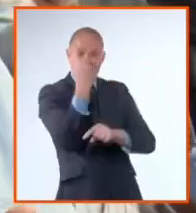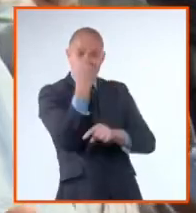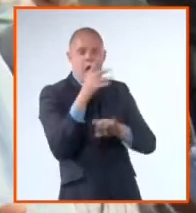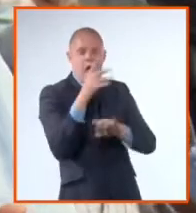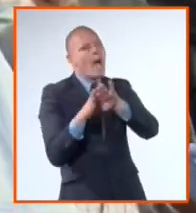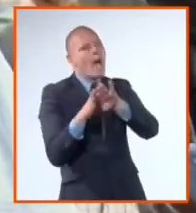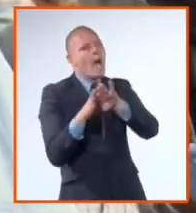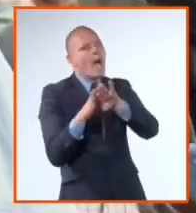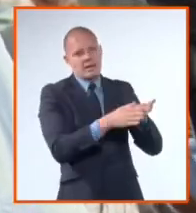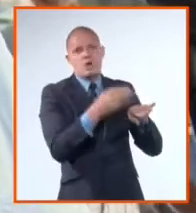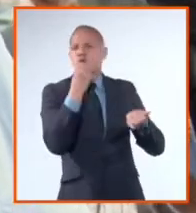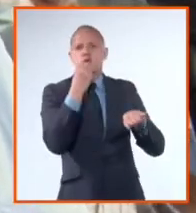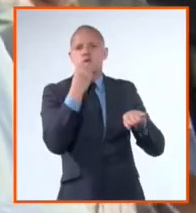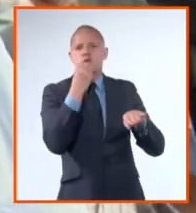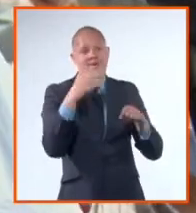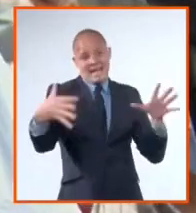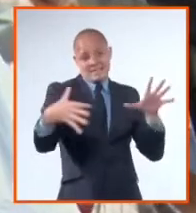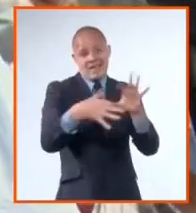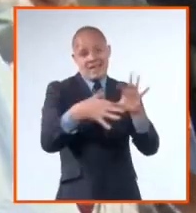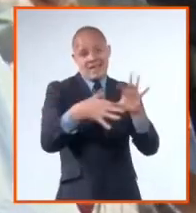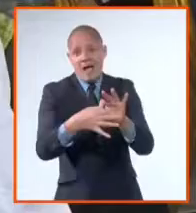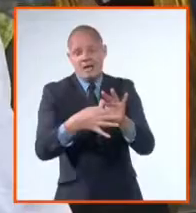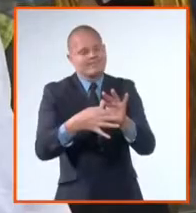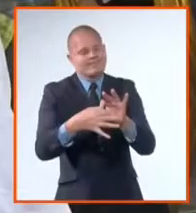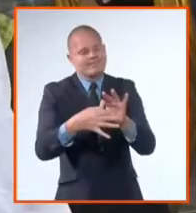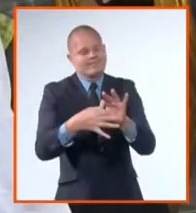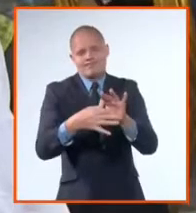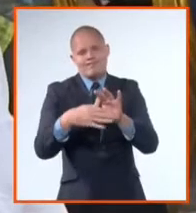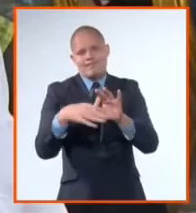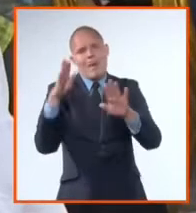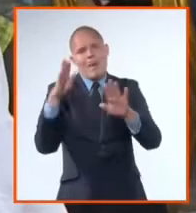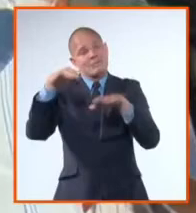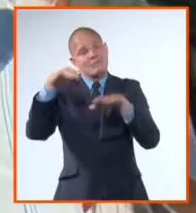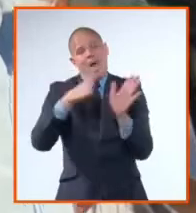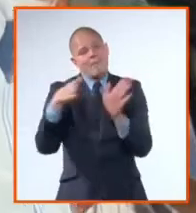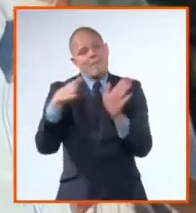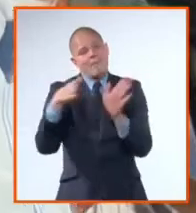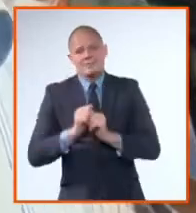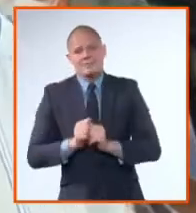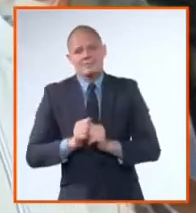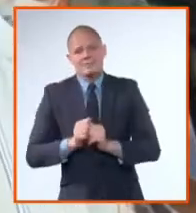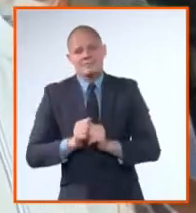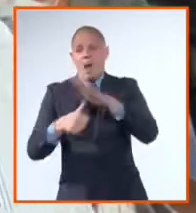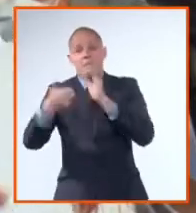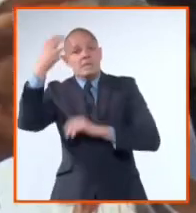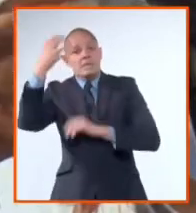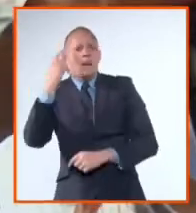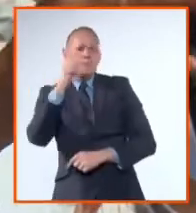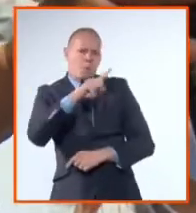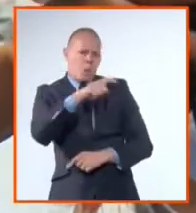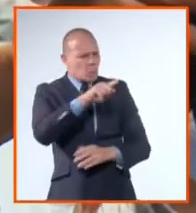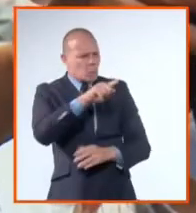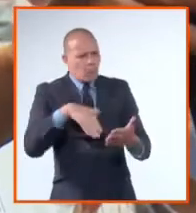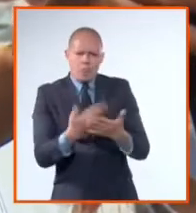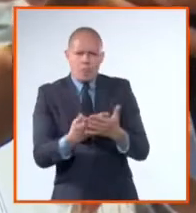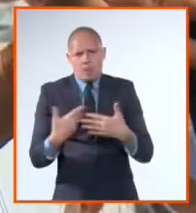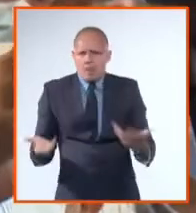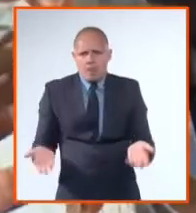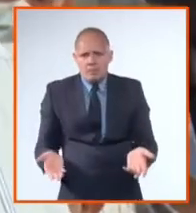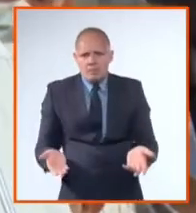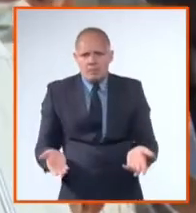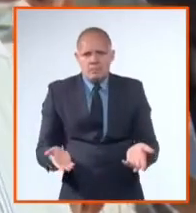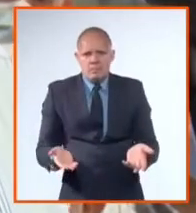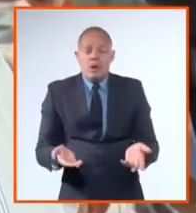el momento adecuado va a haber que analizar. ¿Y cuál es la propuesta de usted? Nuestra propuesta es que se